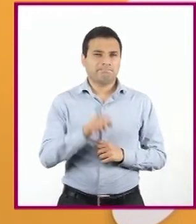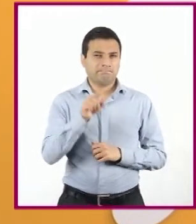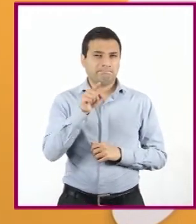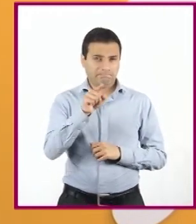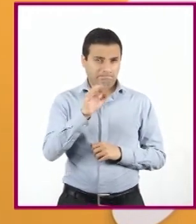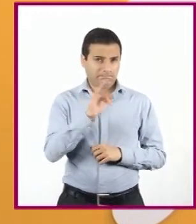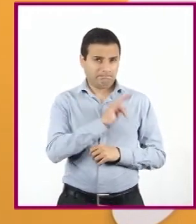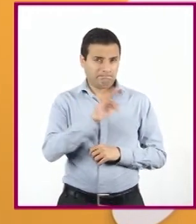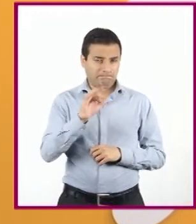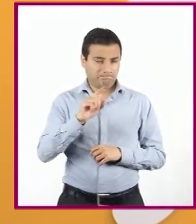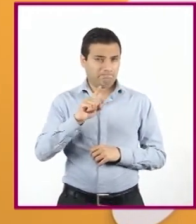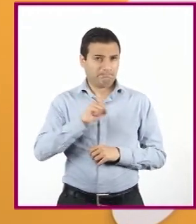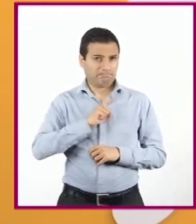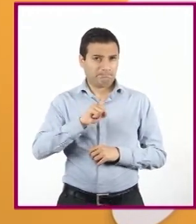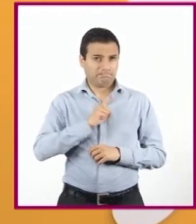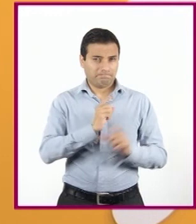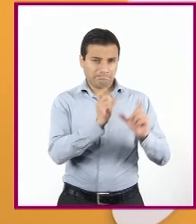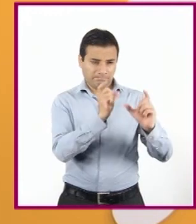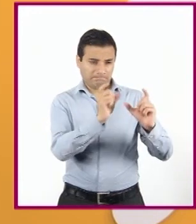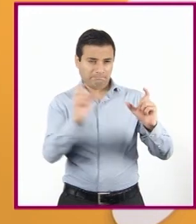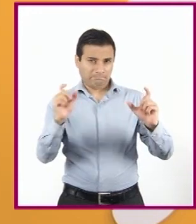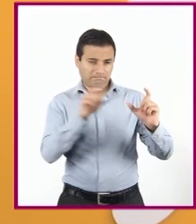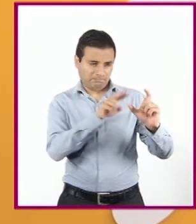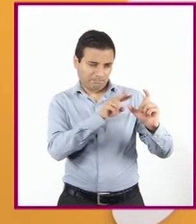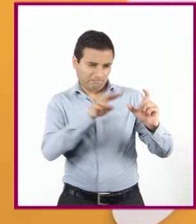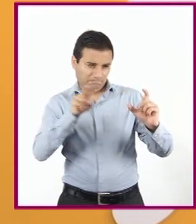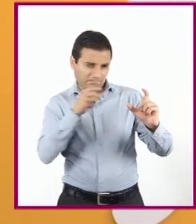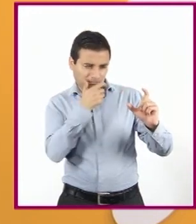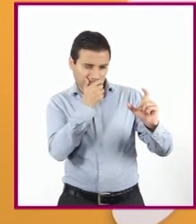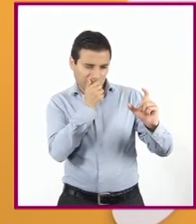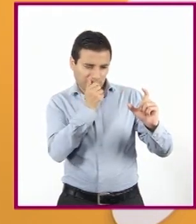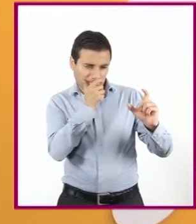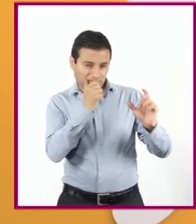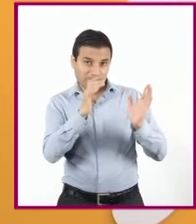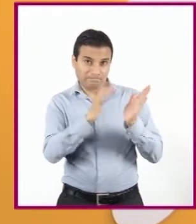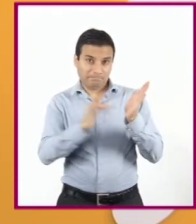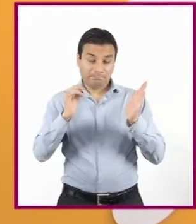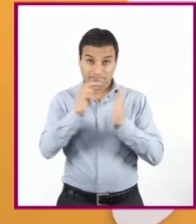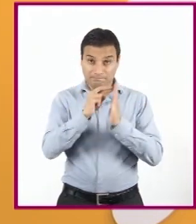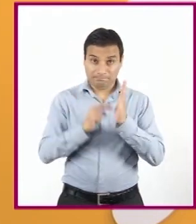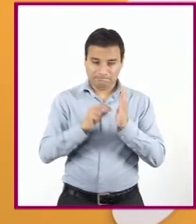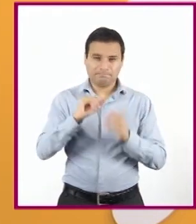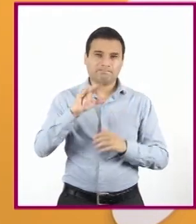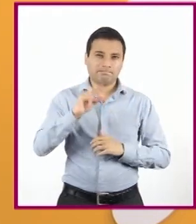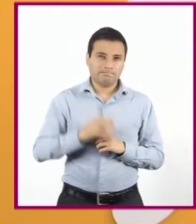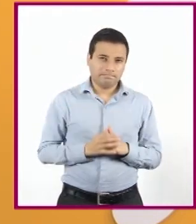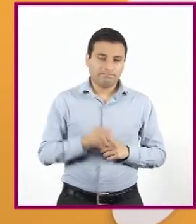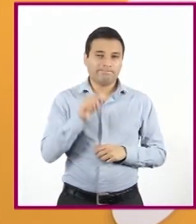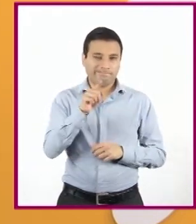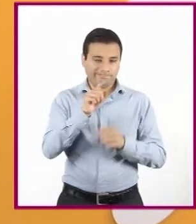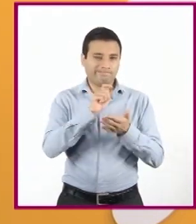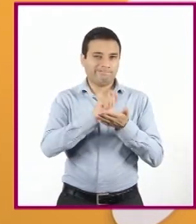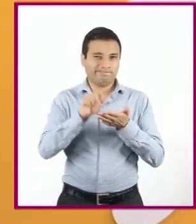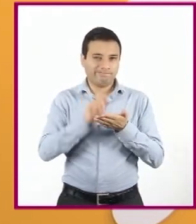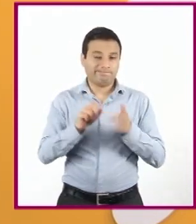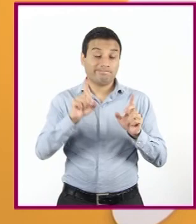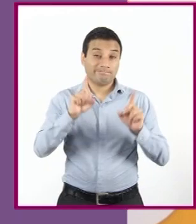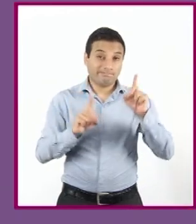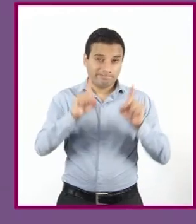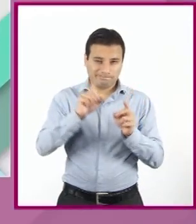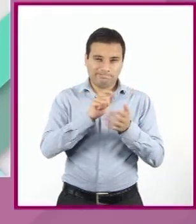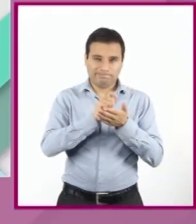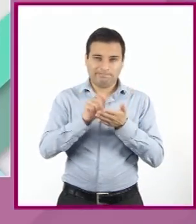regla general que se genera a partir de una sucesión aritmética? Anoten sus hallazgos y las dudas que vayan